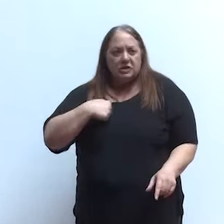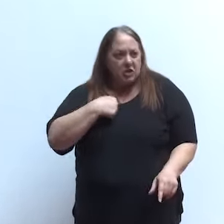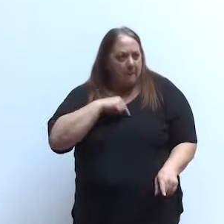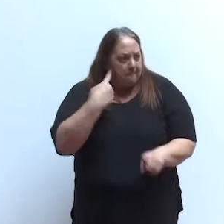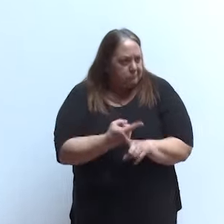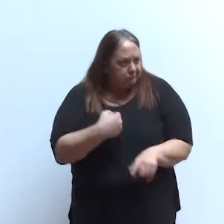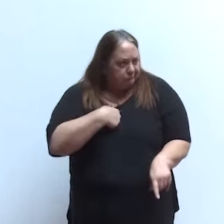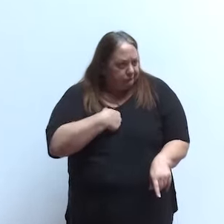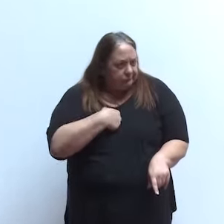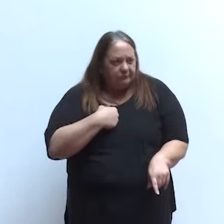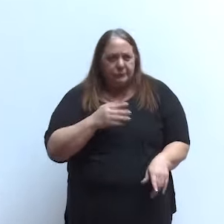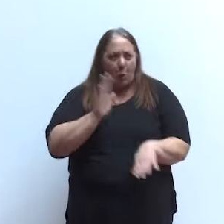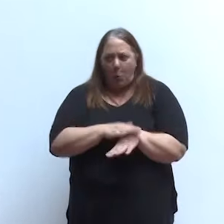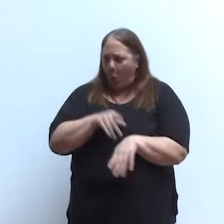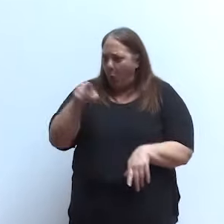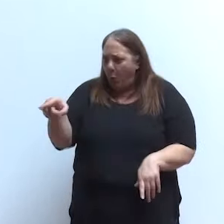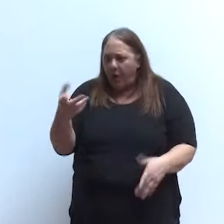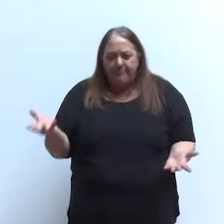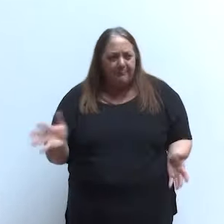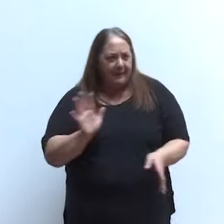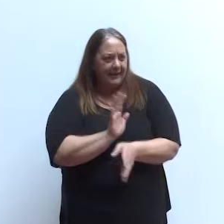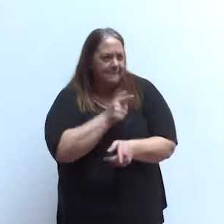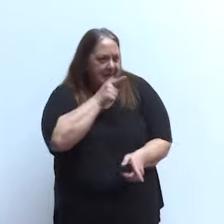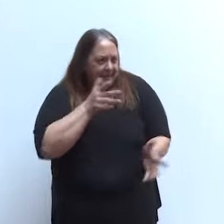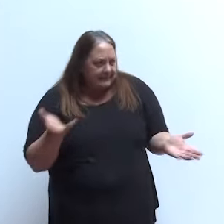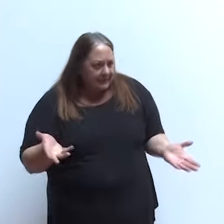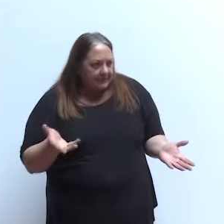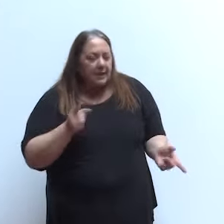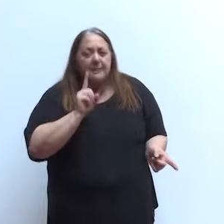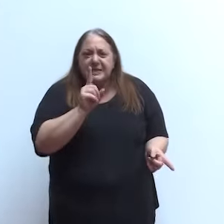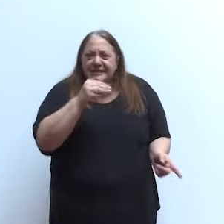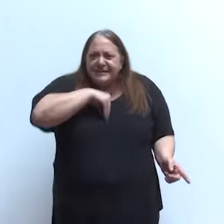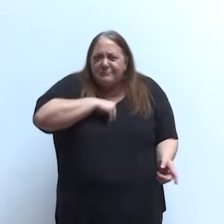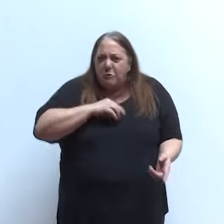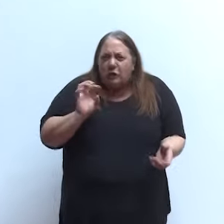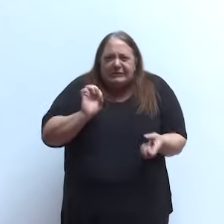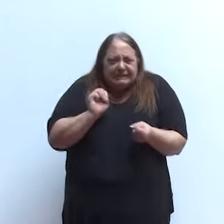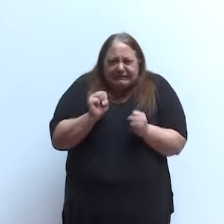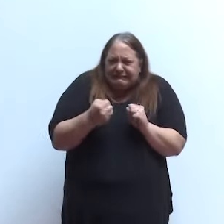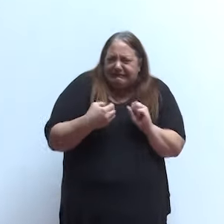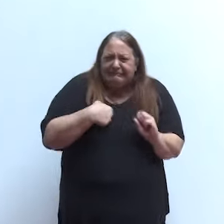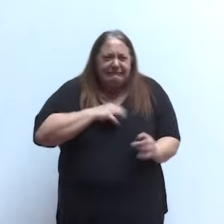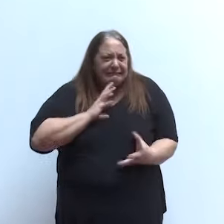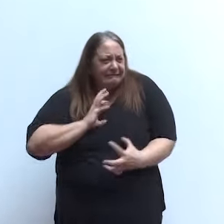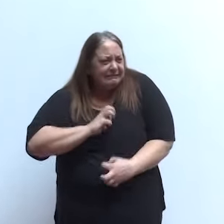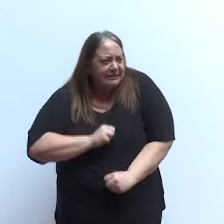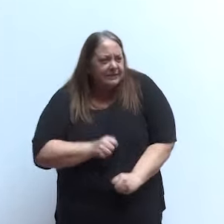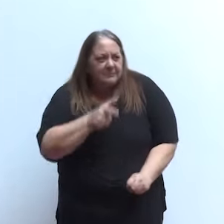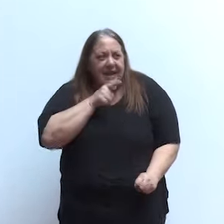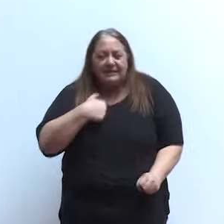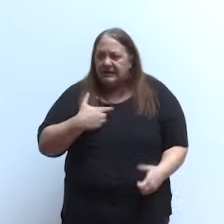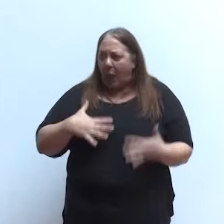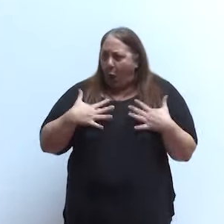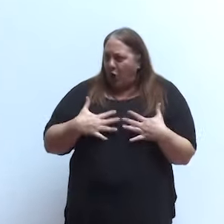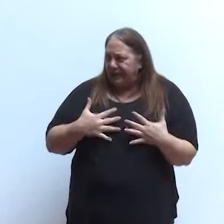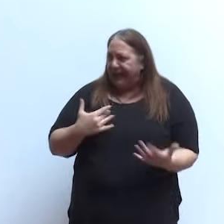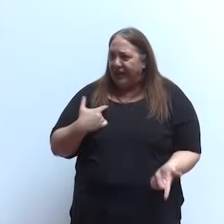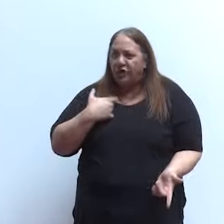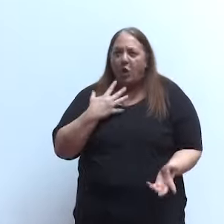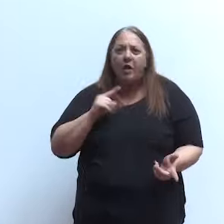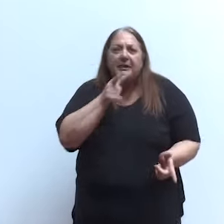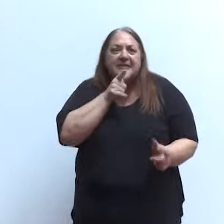eh Y luego Esa esa es esa misma rabia impotente se convierte también en un goce también no ojo Esto es